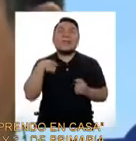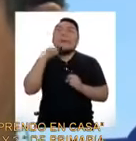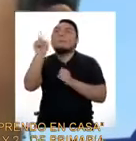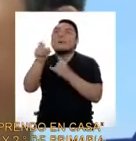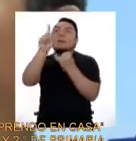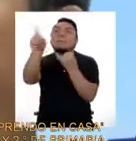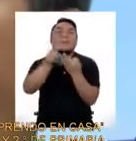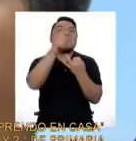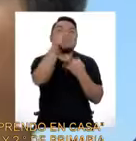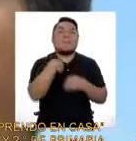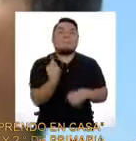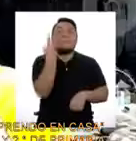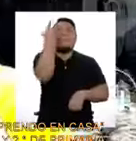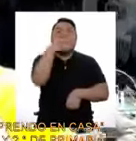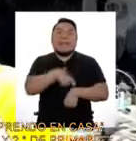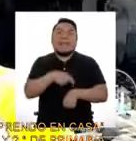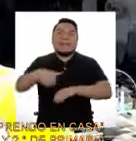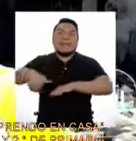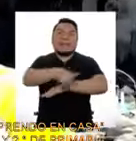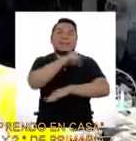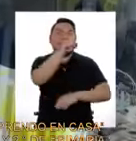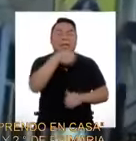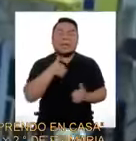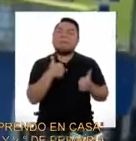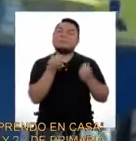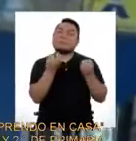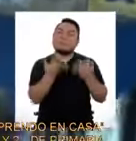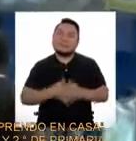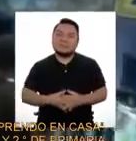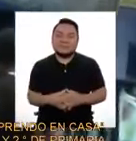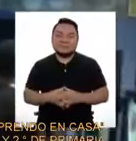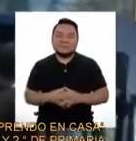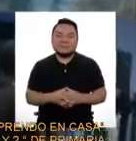la primera que estoy haciendo y me está yendo muy bien.